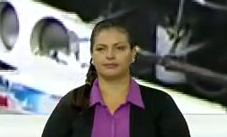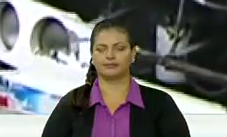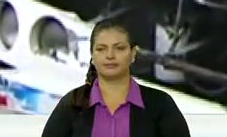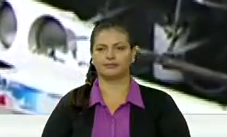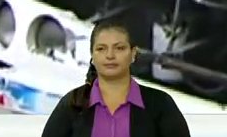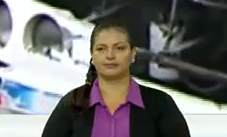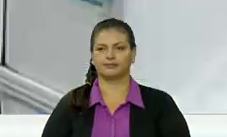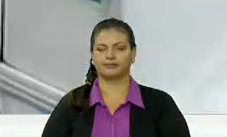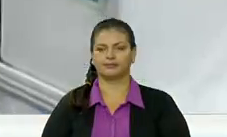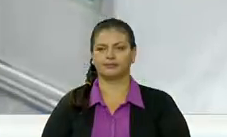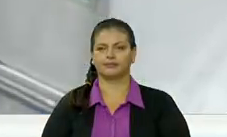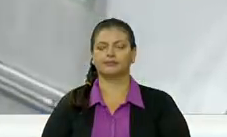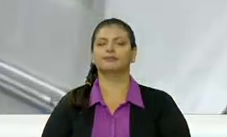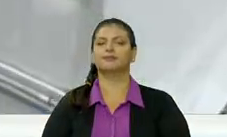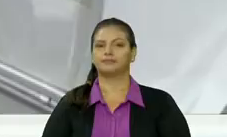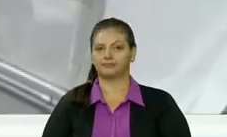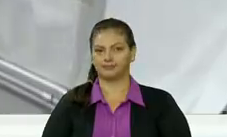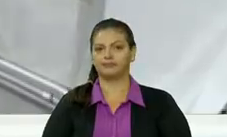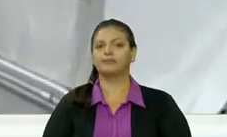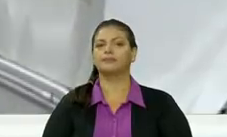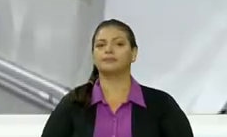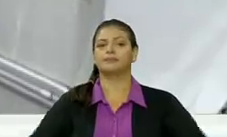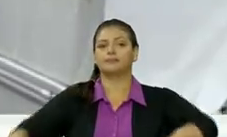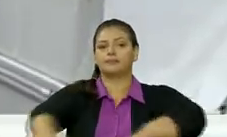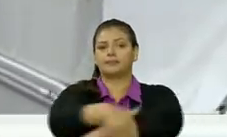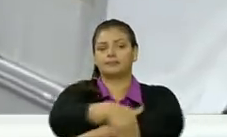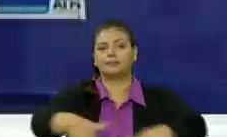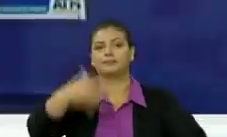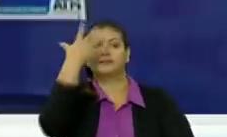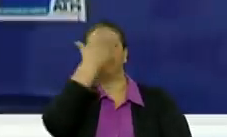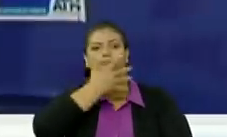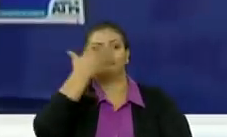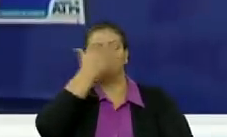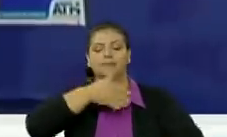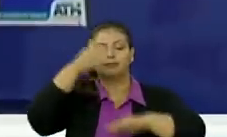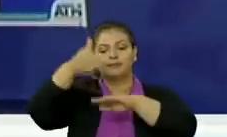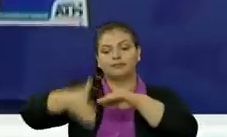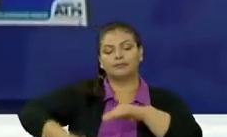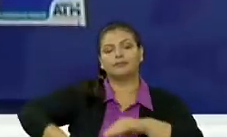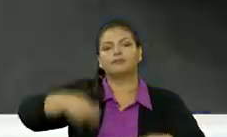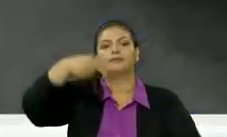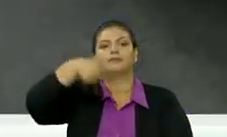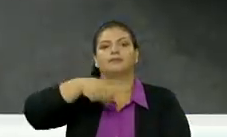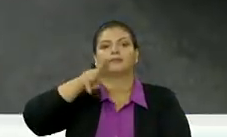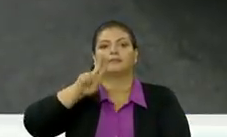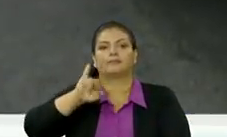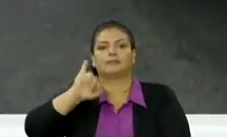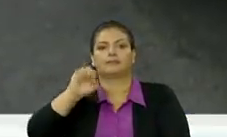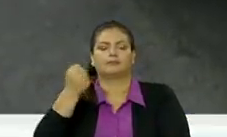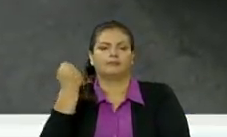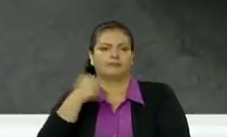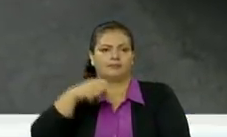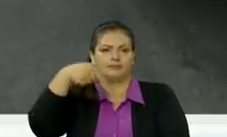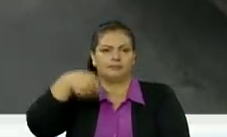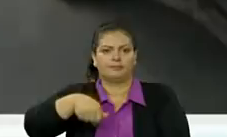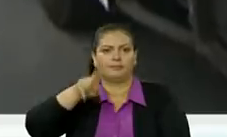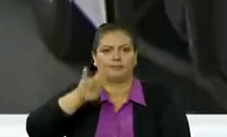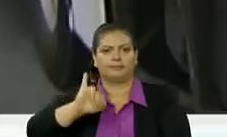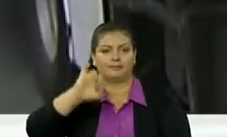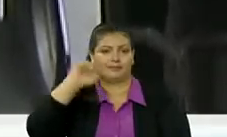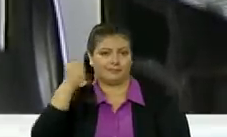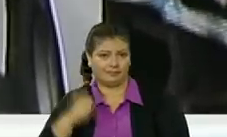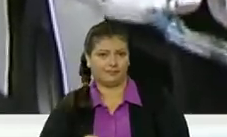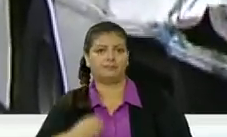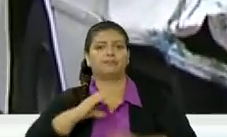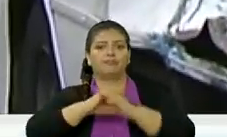Fue el impacto de dos vehículos grandes que rompieron con lo cotidiano del día. Se dio en las calles Quisquis